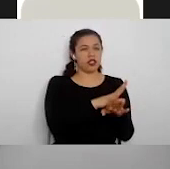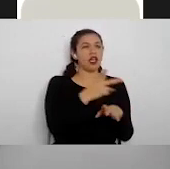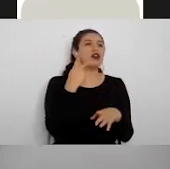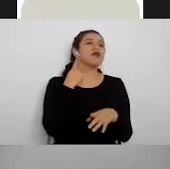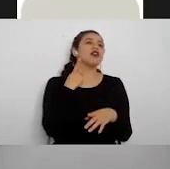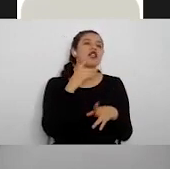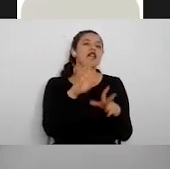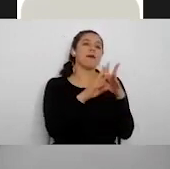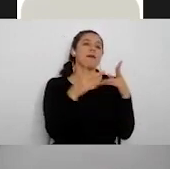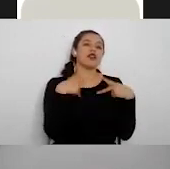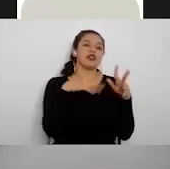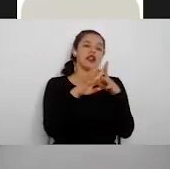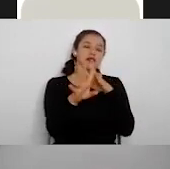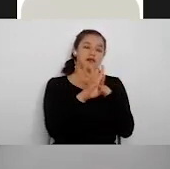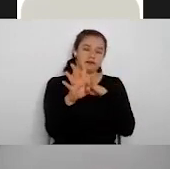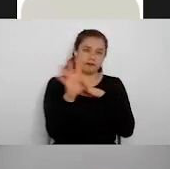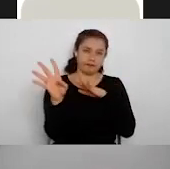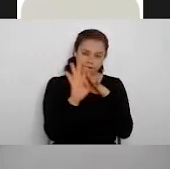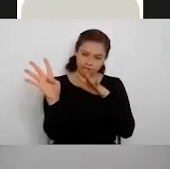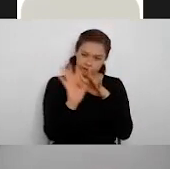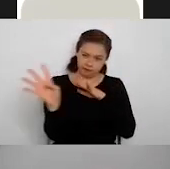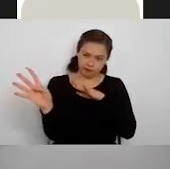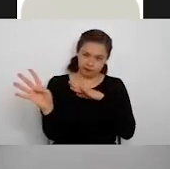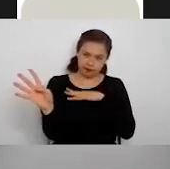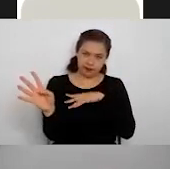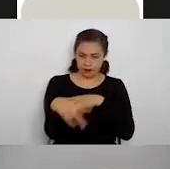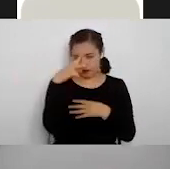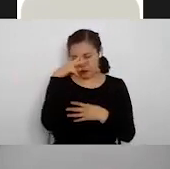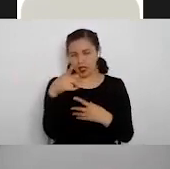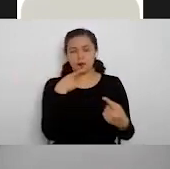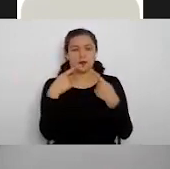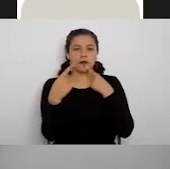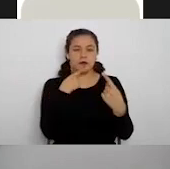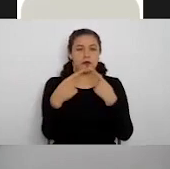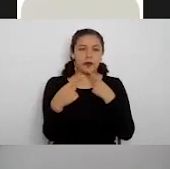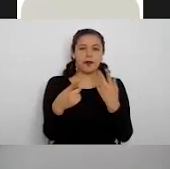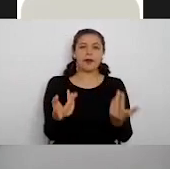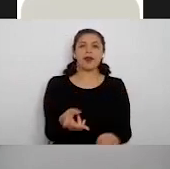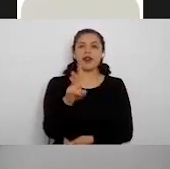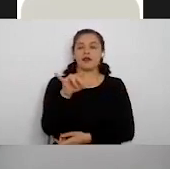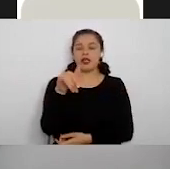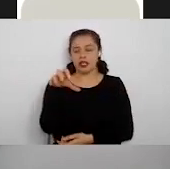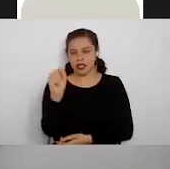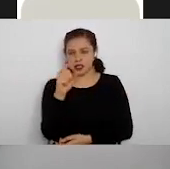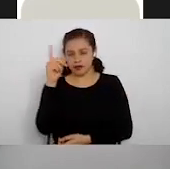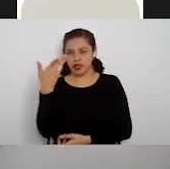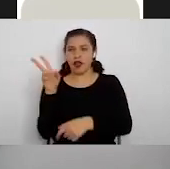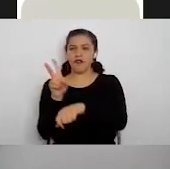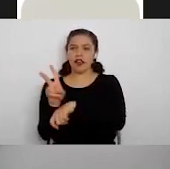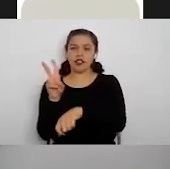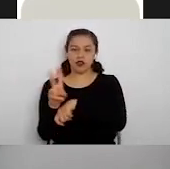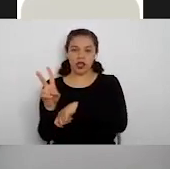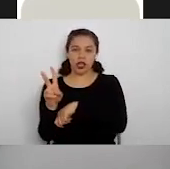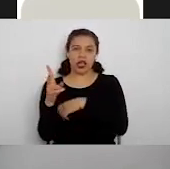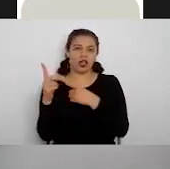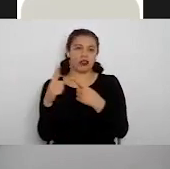¿no? Donde México ha negociado visas para los venezolanos, está negociando visas para,